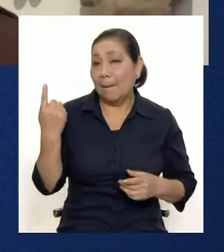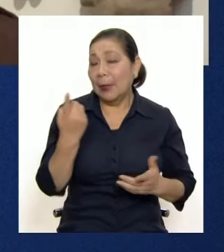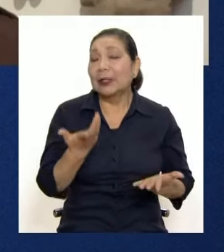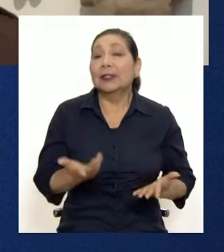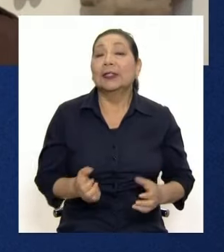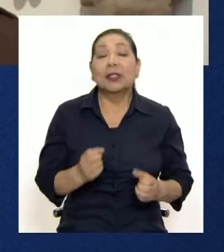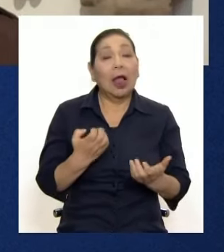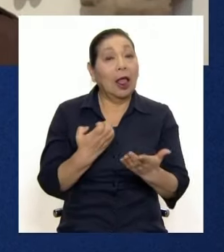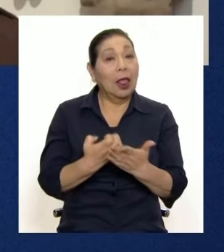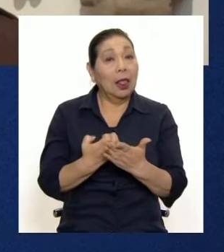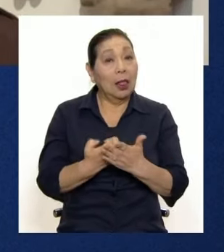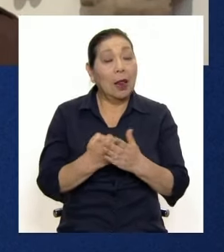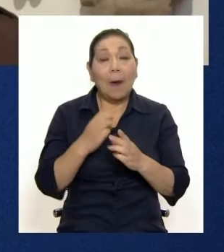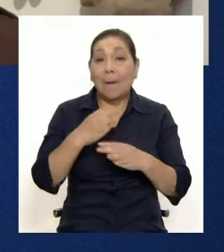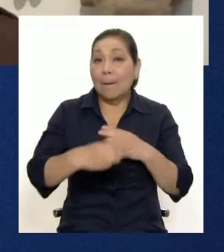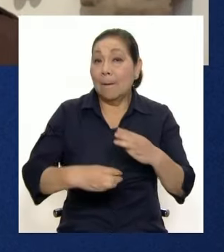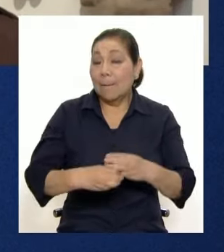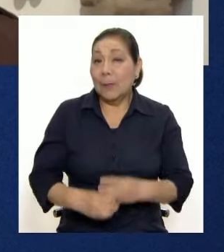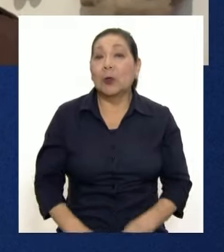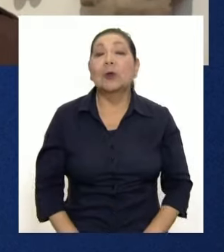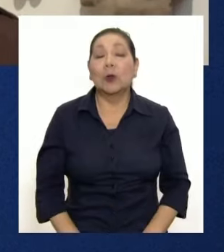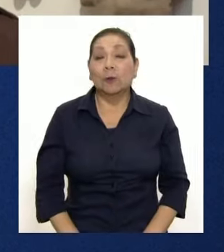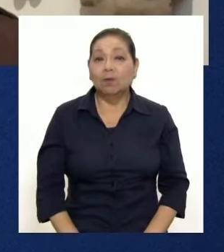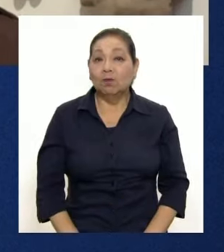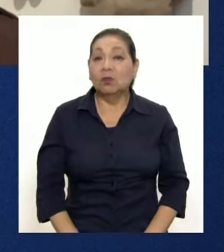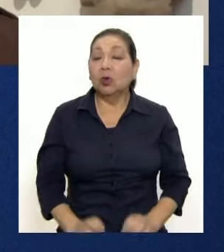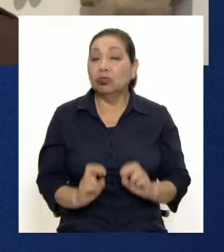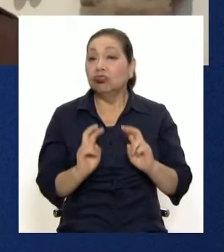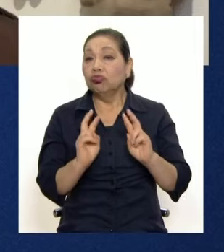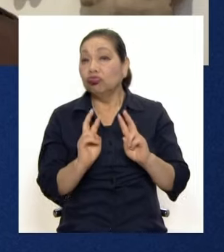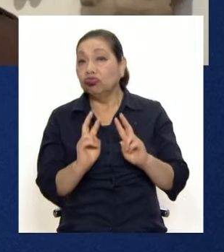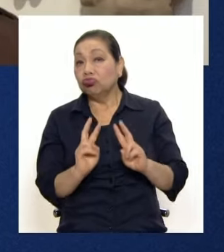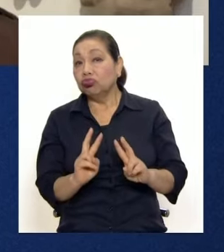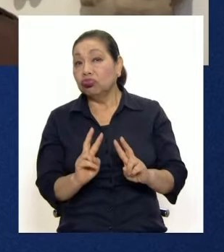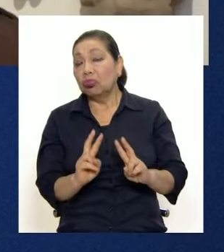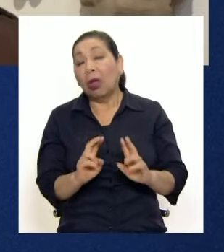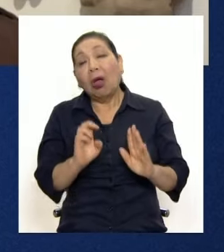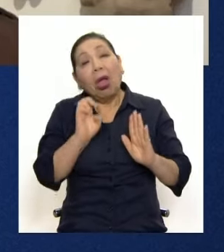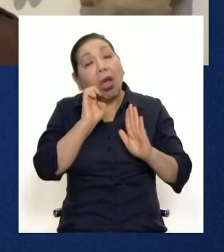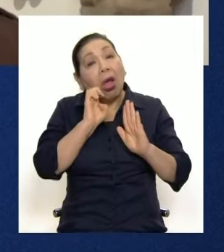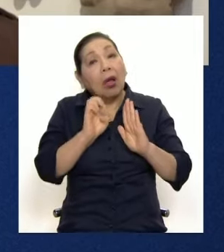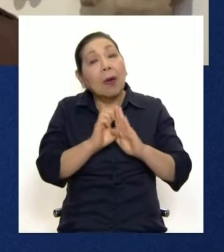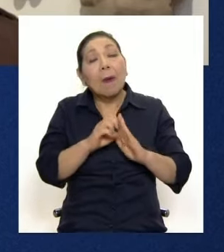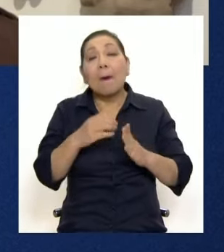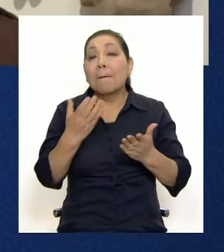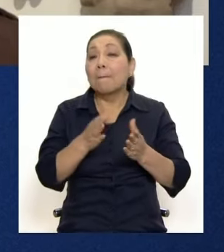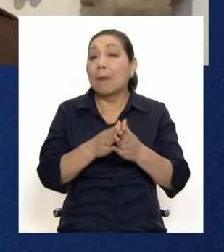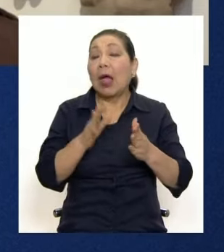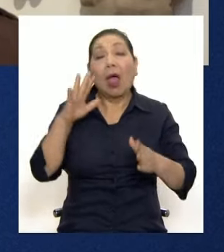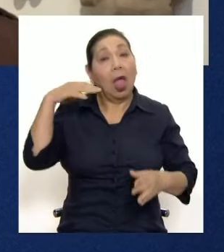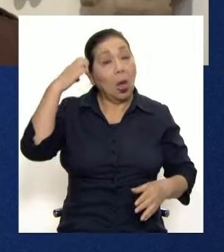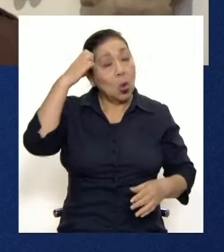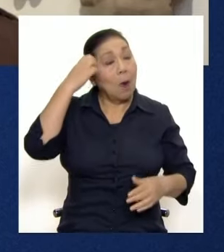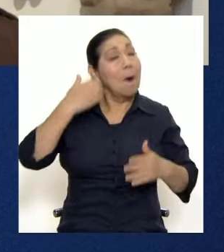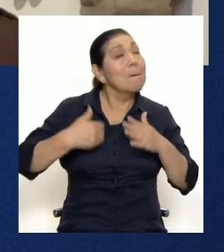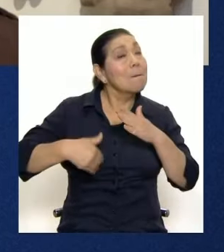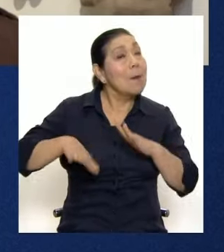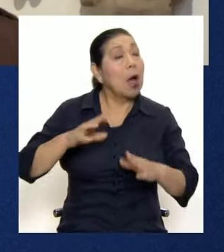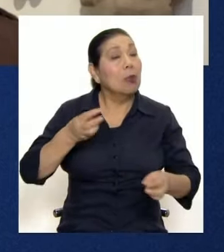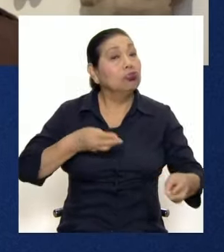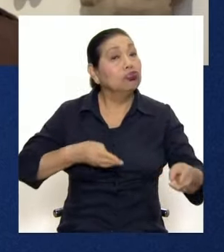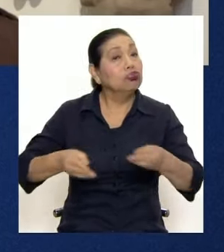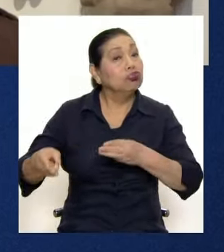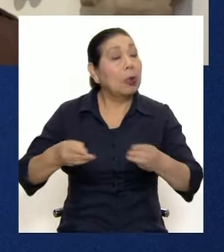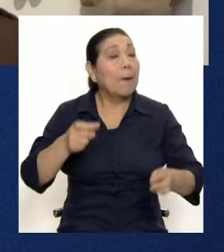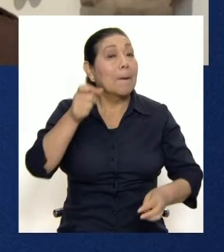actividad económica en el mundo estamos viendo ejemplos tremendos en Europa de movimiento